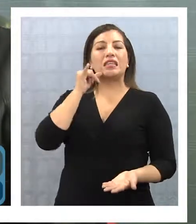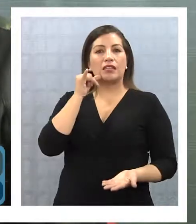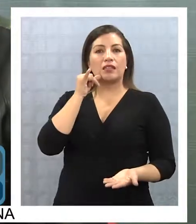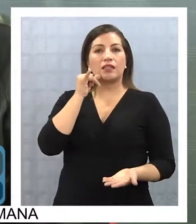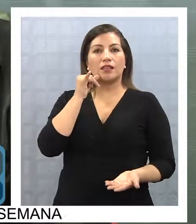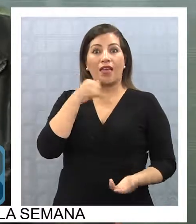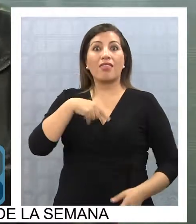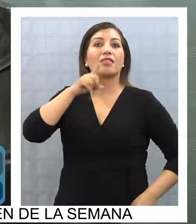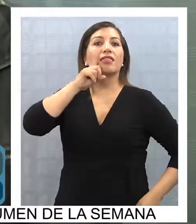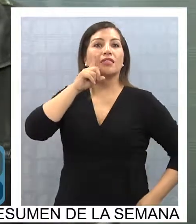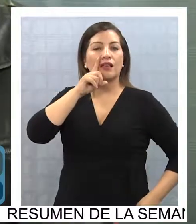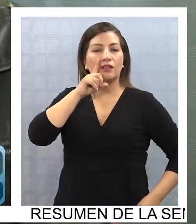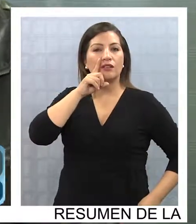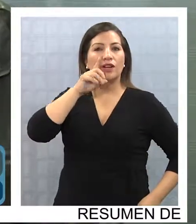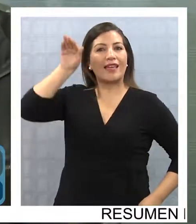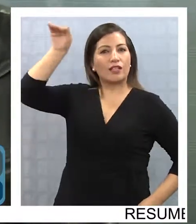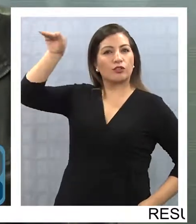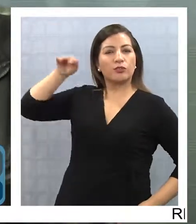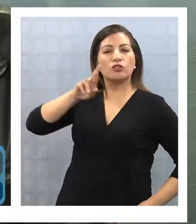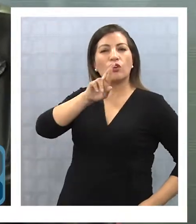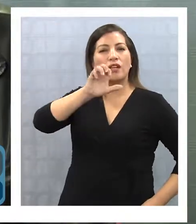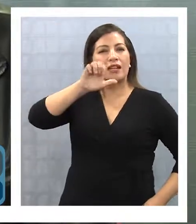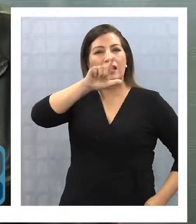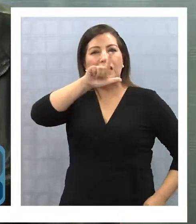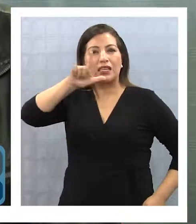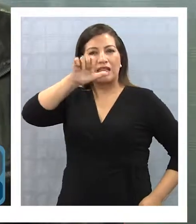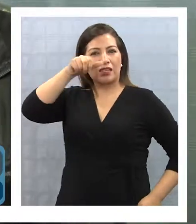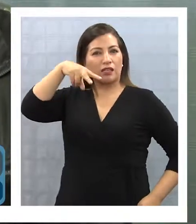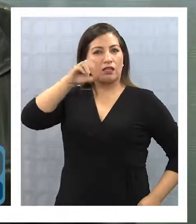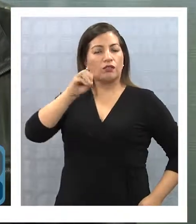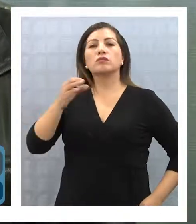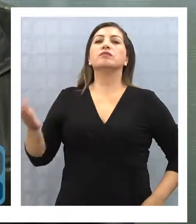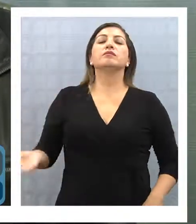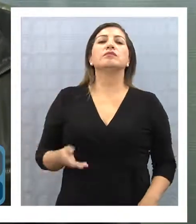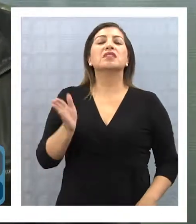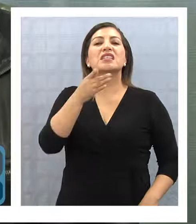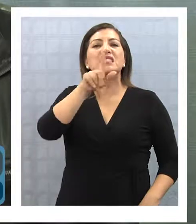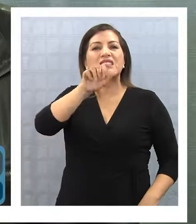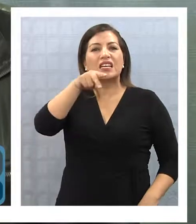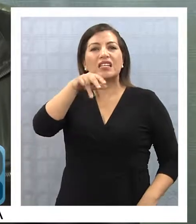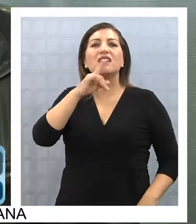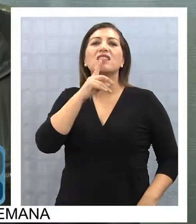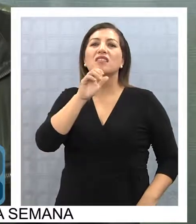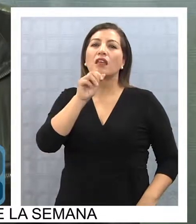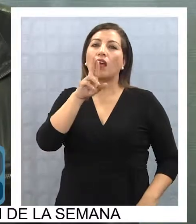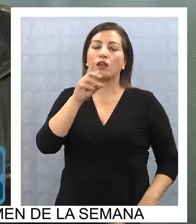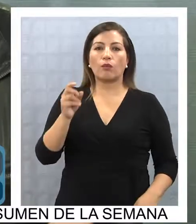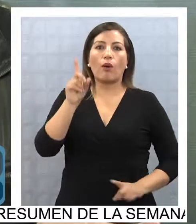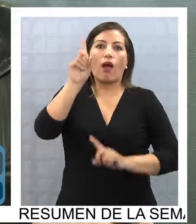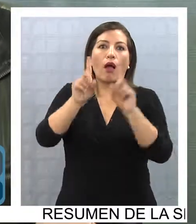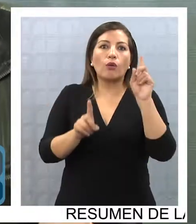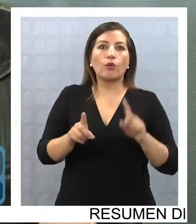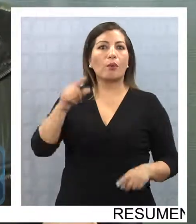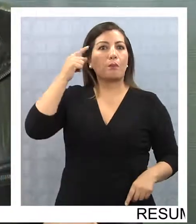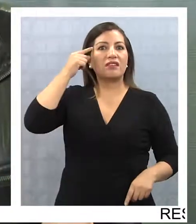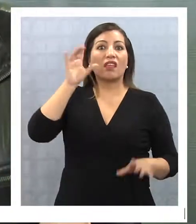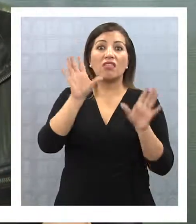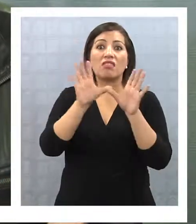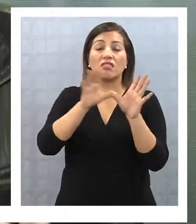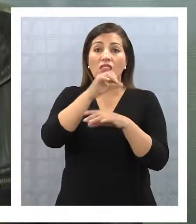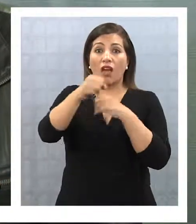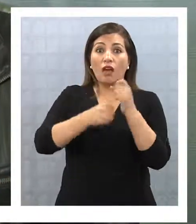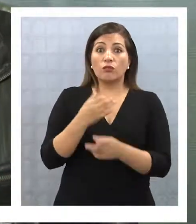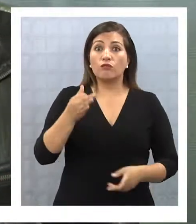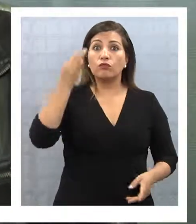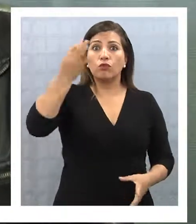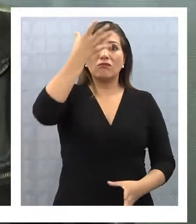un relleno sanitario del Boro, ¿cierto?, que hemos estado, ha sido anunciado que se va a terminar el relleno de 10 años fácilmente,